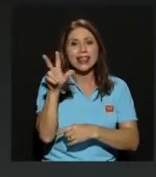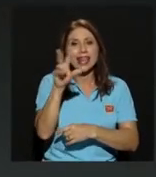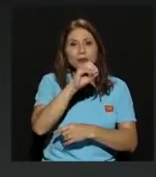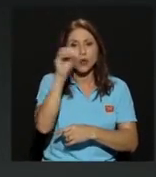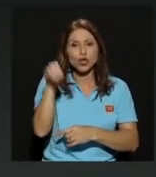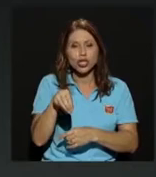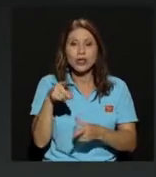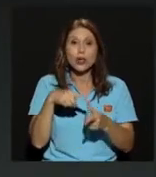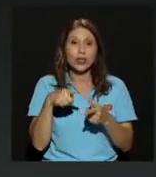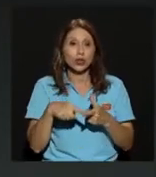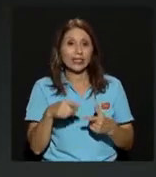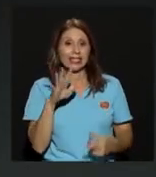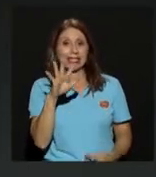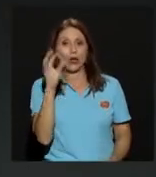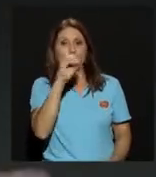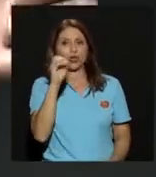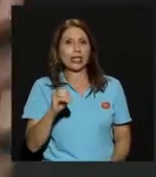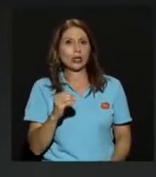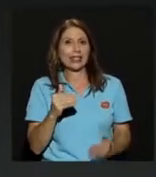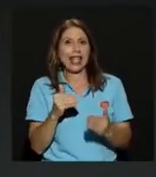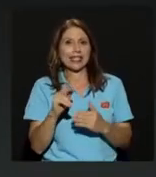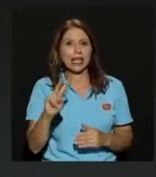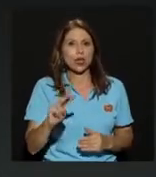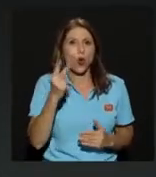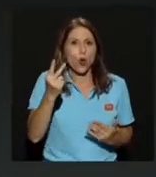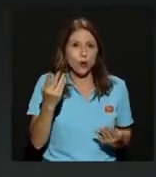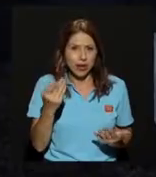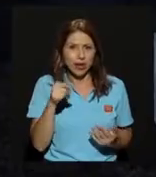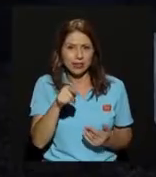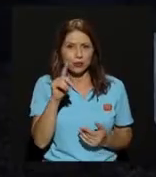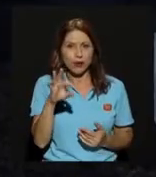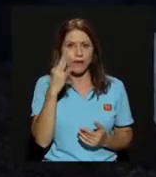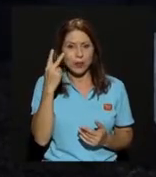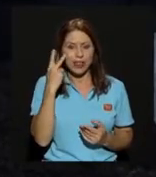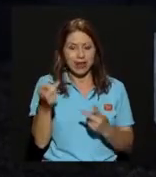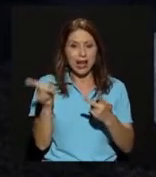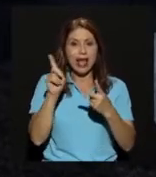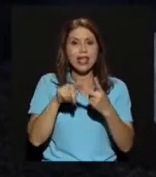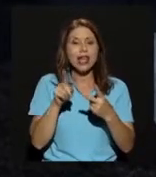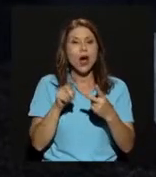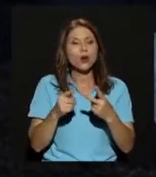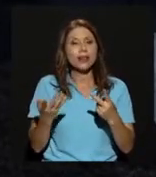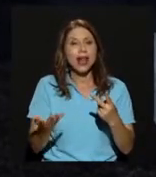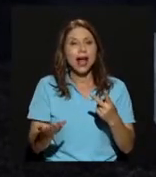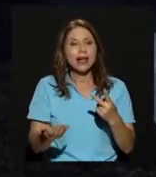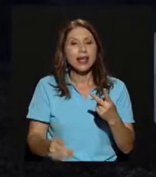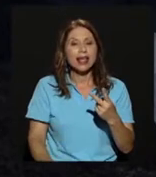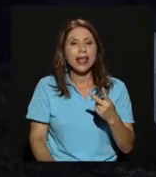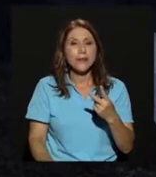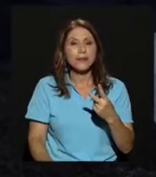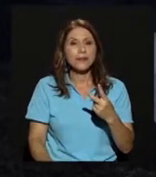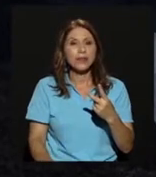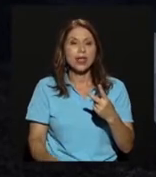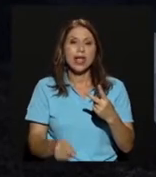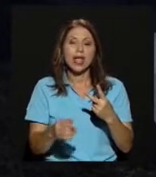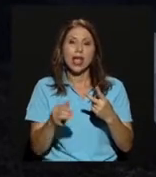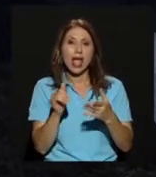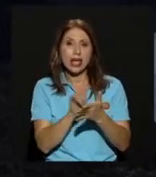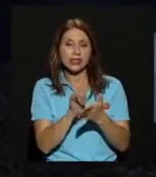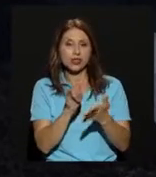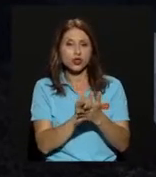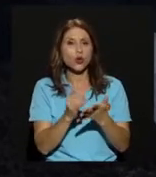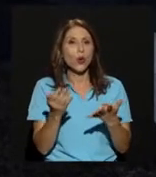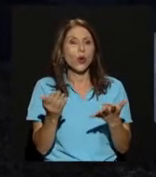5 es casi el doble esa es una manera de verlo y la otra es que esto es